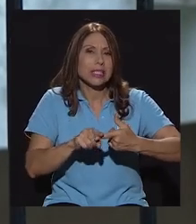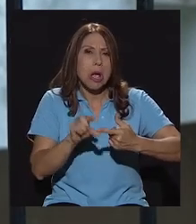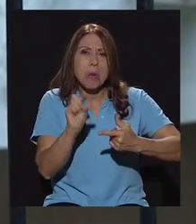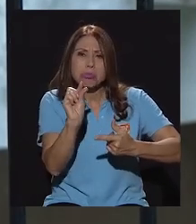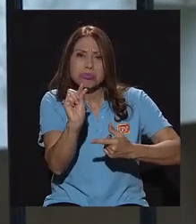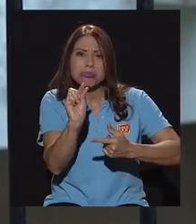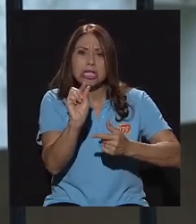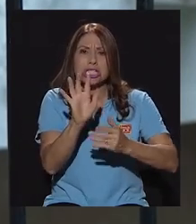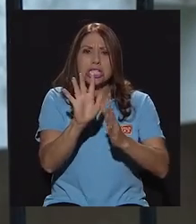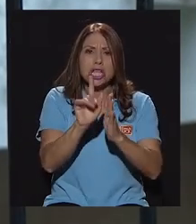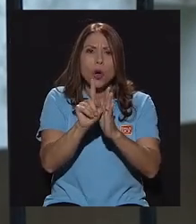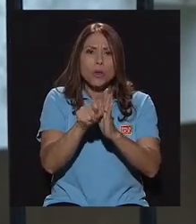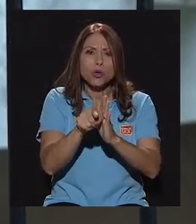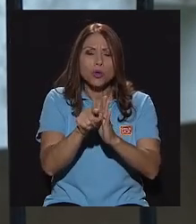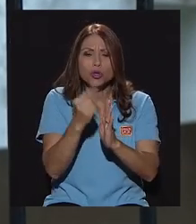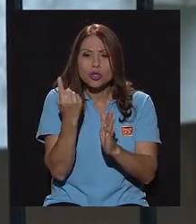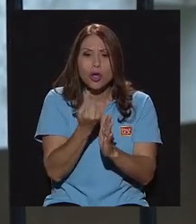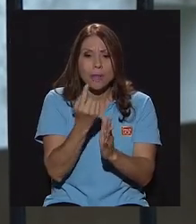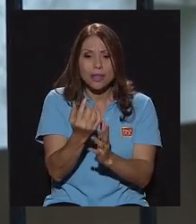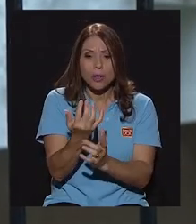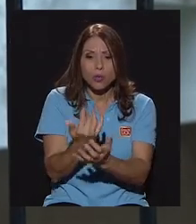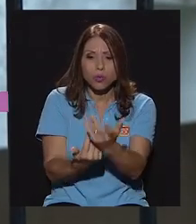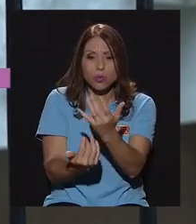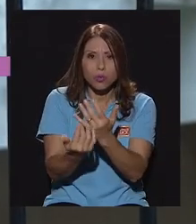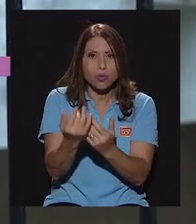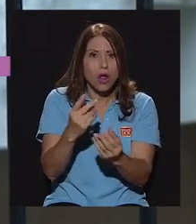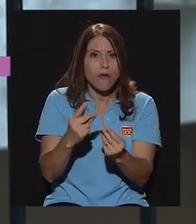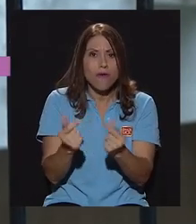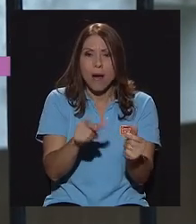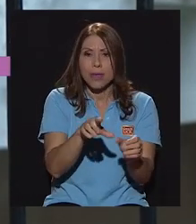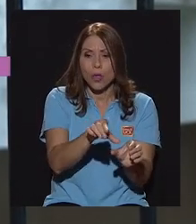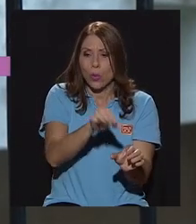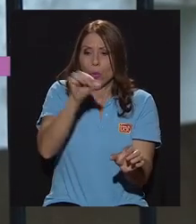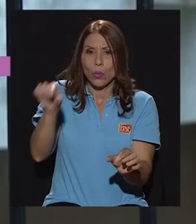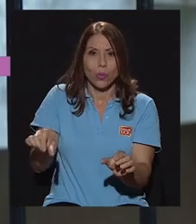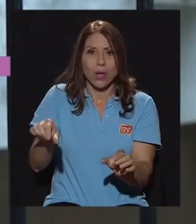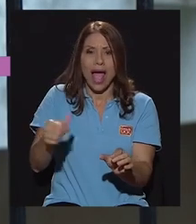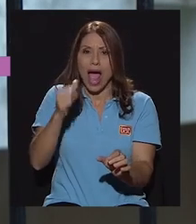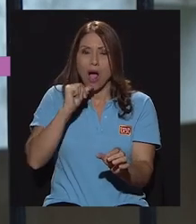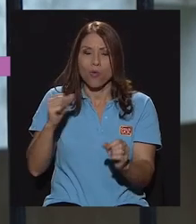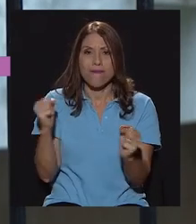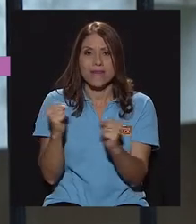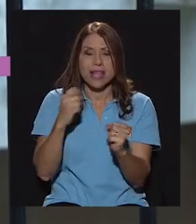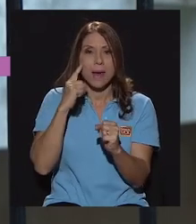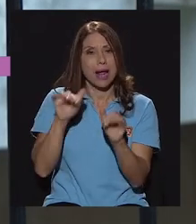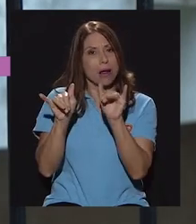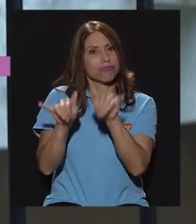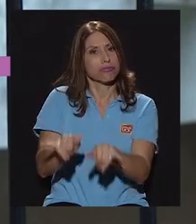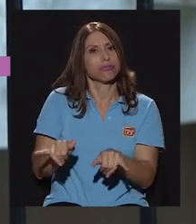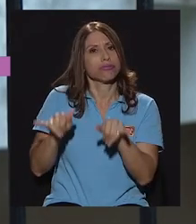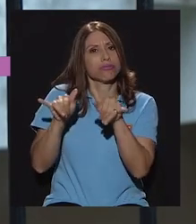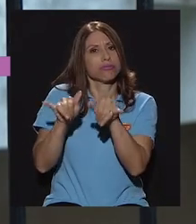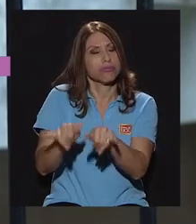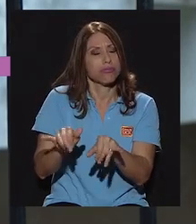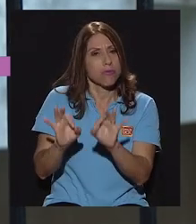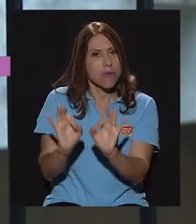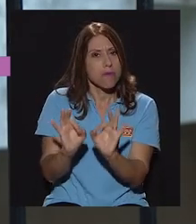se cocinan unos 5 minutos en un hervor de agua y ya luego se sacan y se ponen en agua fría para que